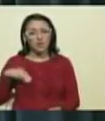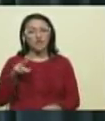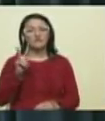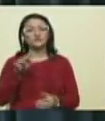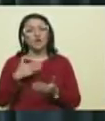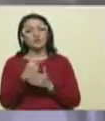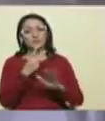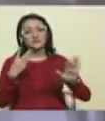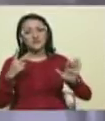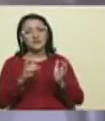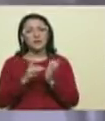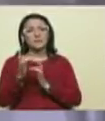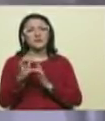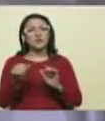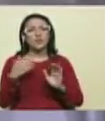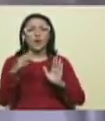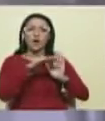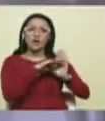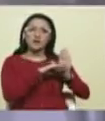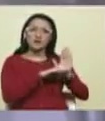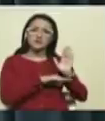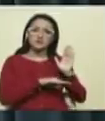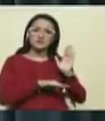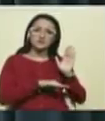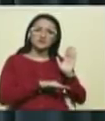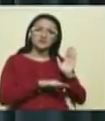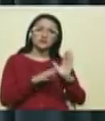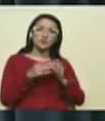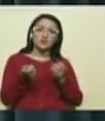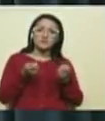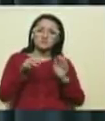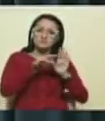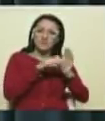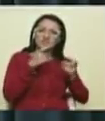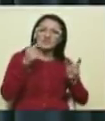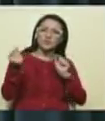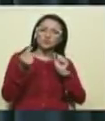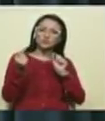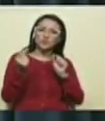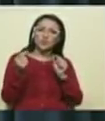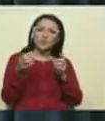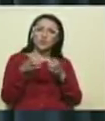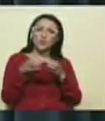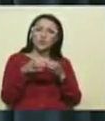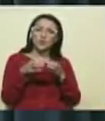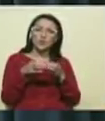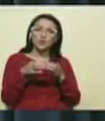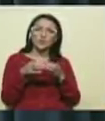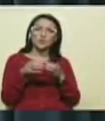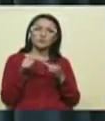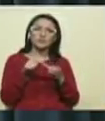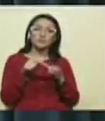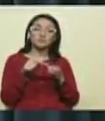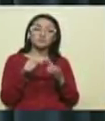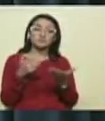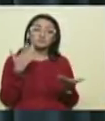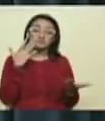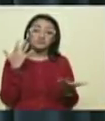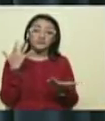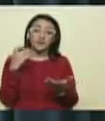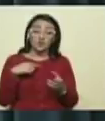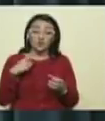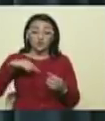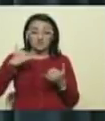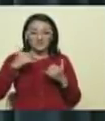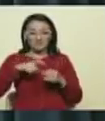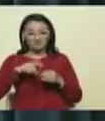donde se señala cuáles son los alcances de todas las medidas y las discusiones de la Organización de Estados Americanos. Fíjate que cuando nosotros nos retiramos de la